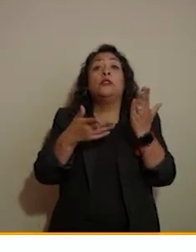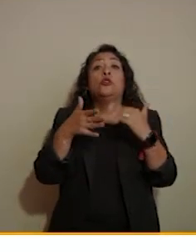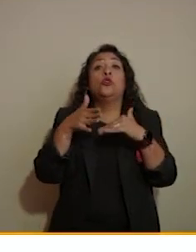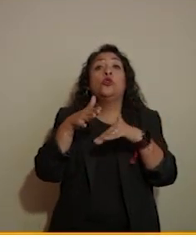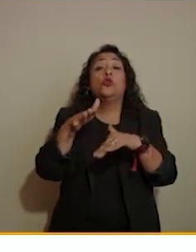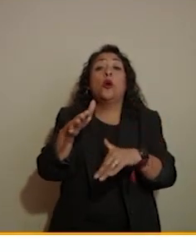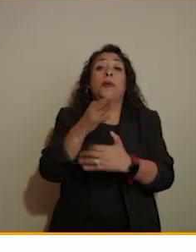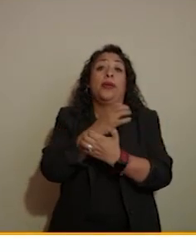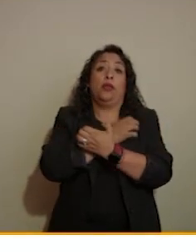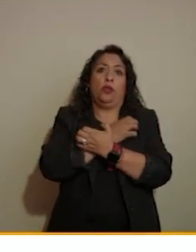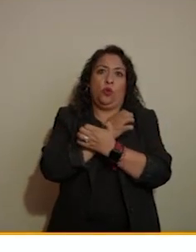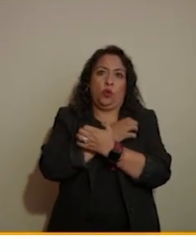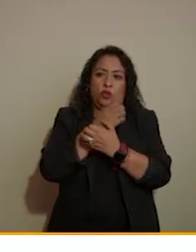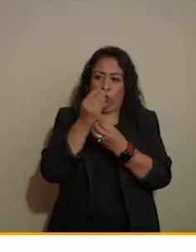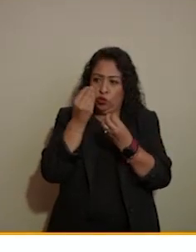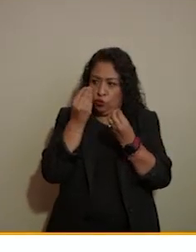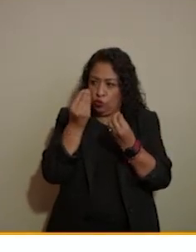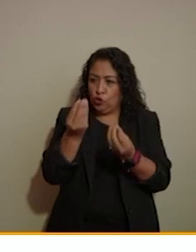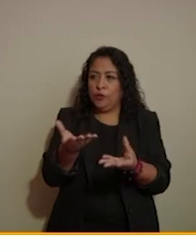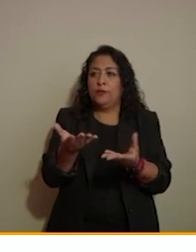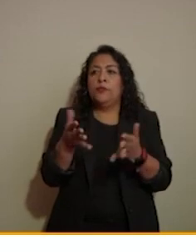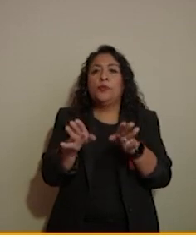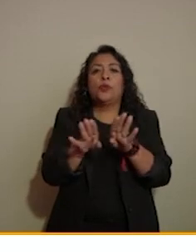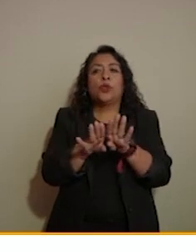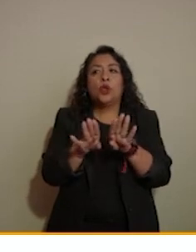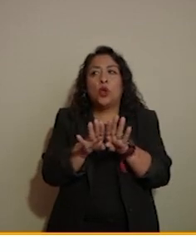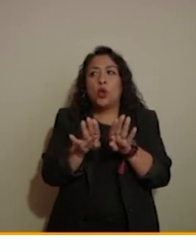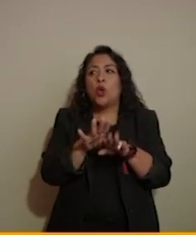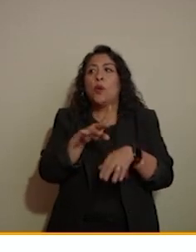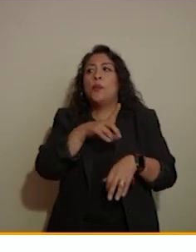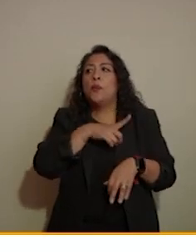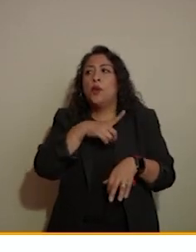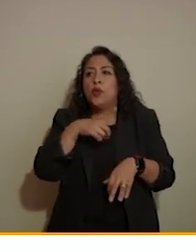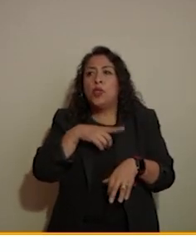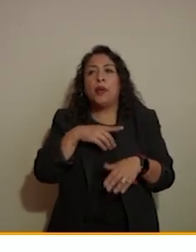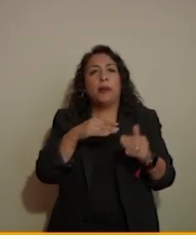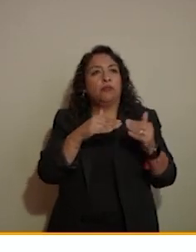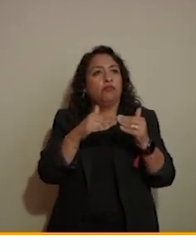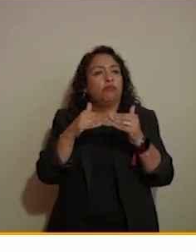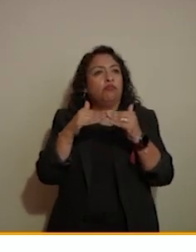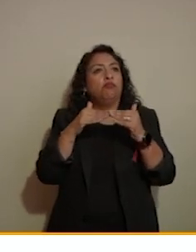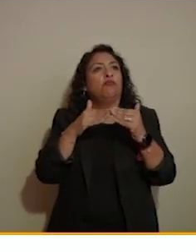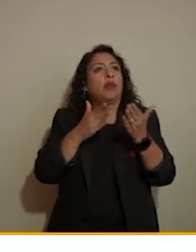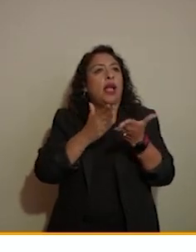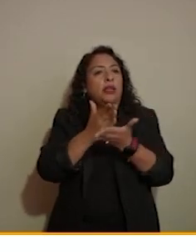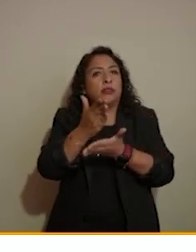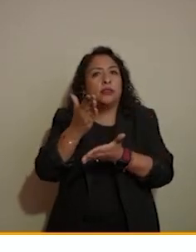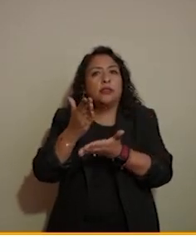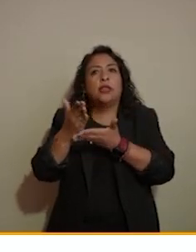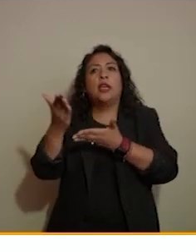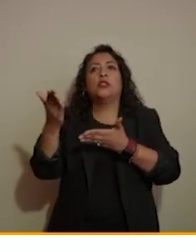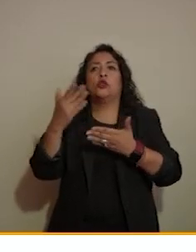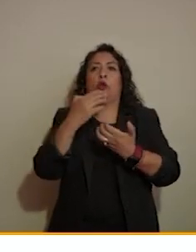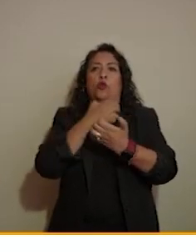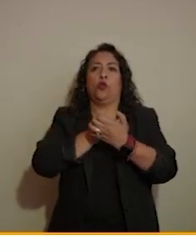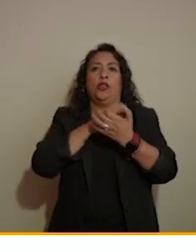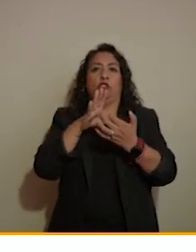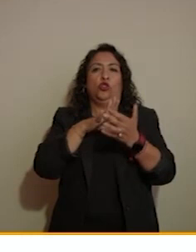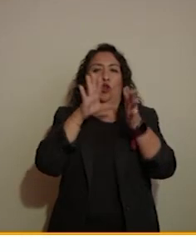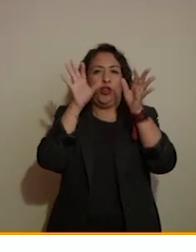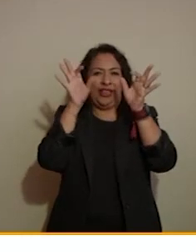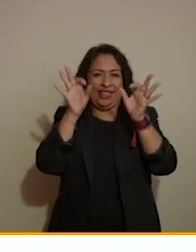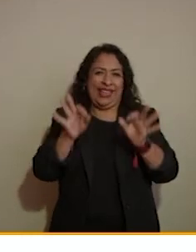torno a la educación y contribuyen de esta manera a una mayor igualdad, un mayor acceso a una educación de